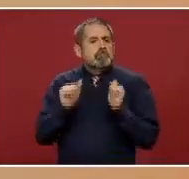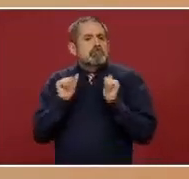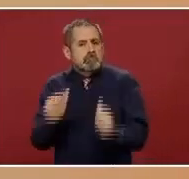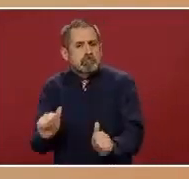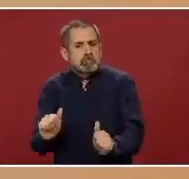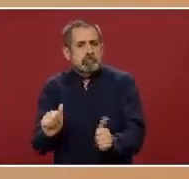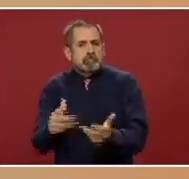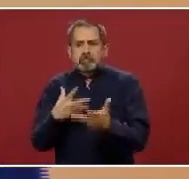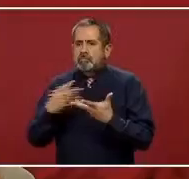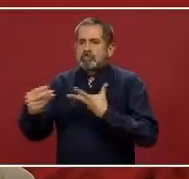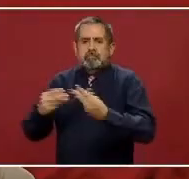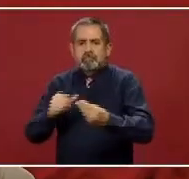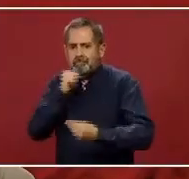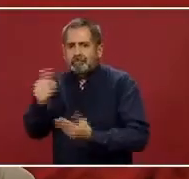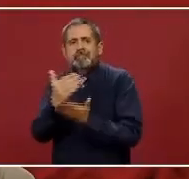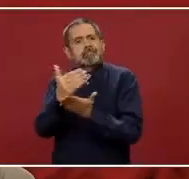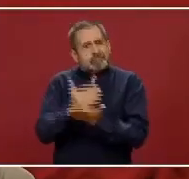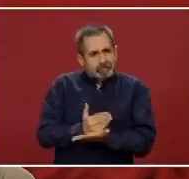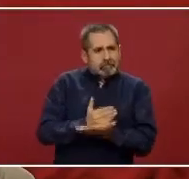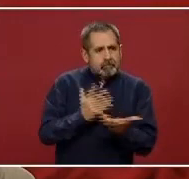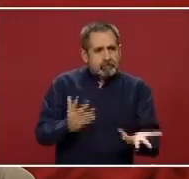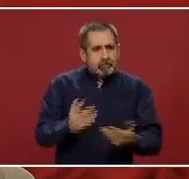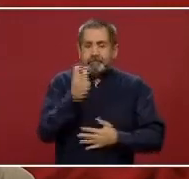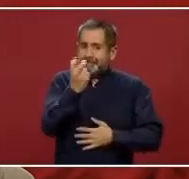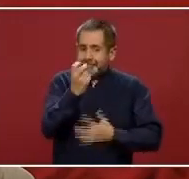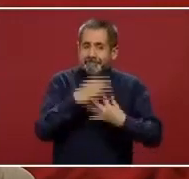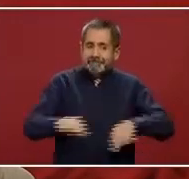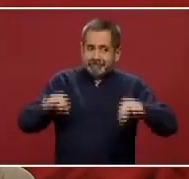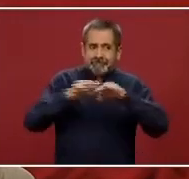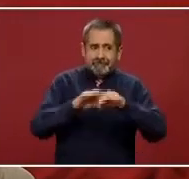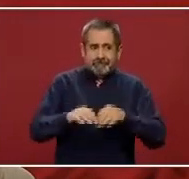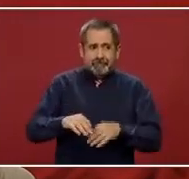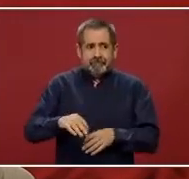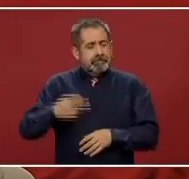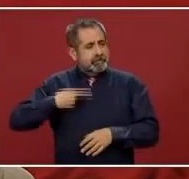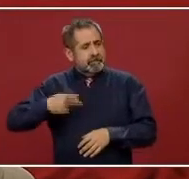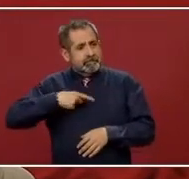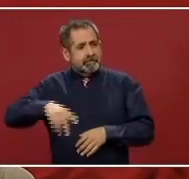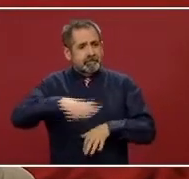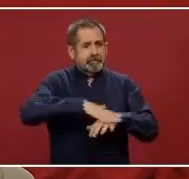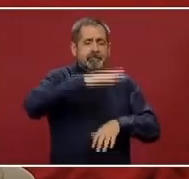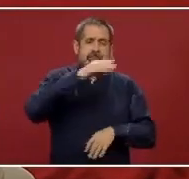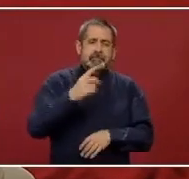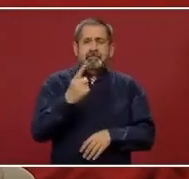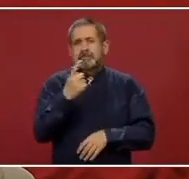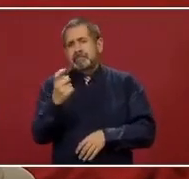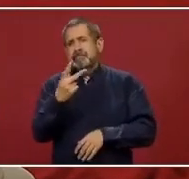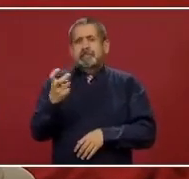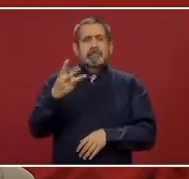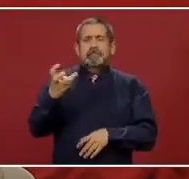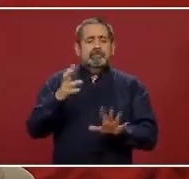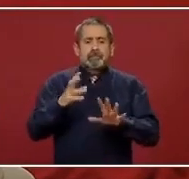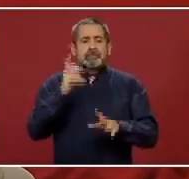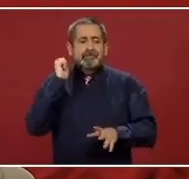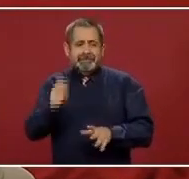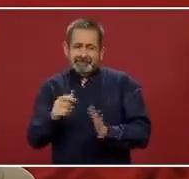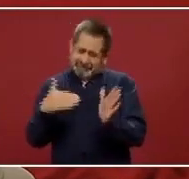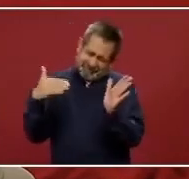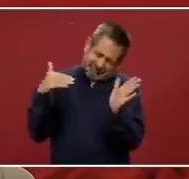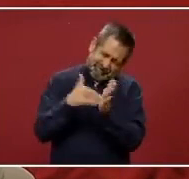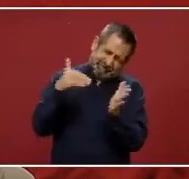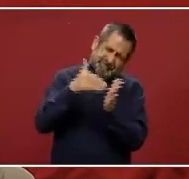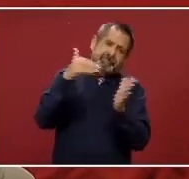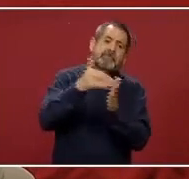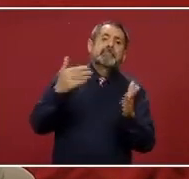sucesivamente. Entonces, entre más personas, cuando decimos más, no es 100, ni 200, ni 300, son